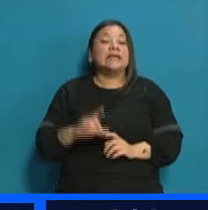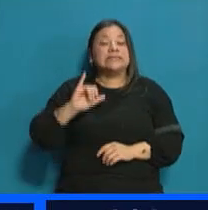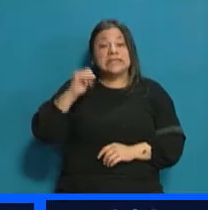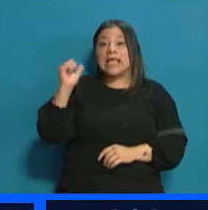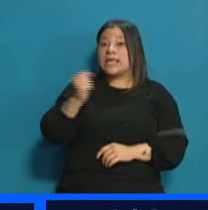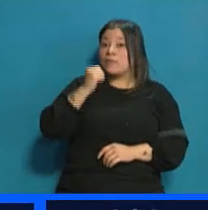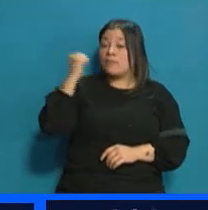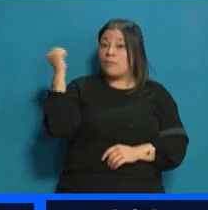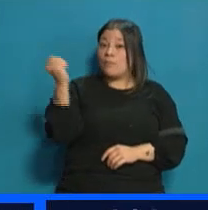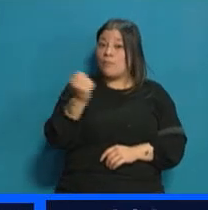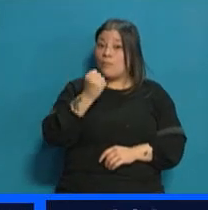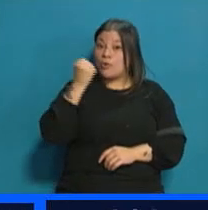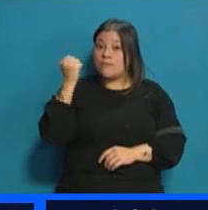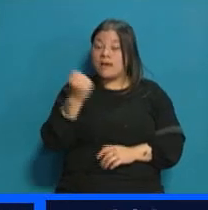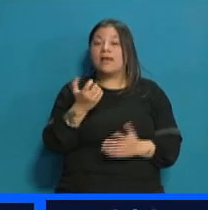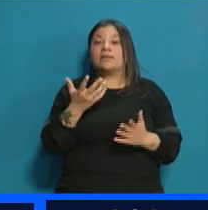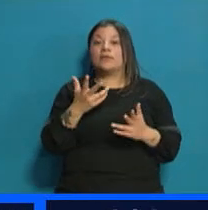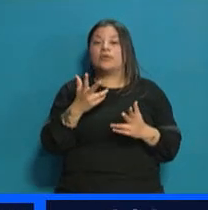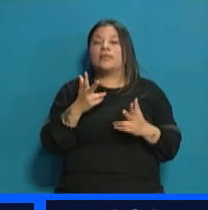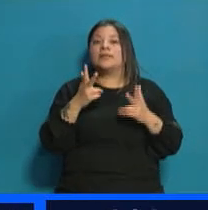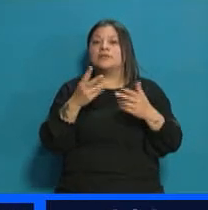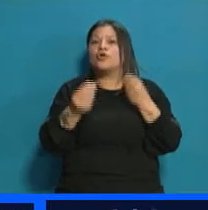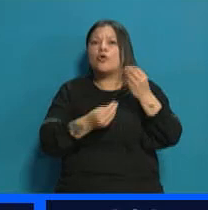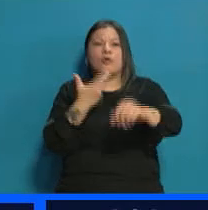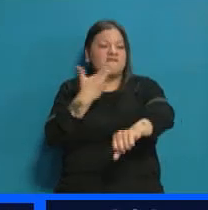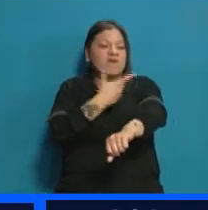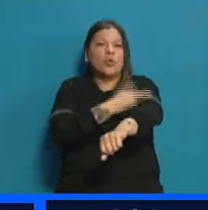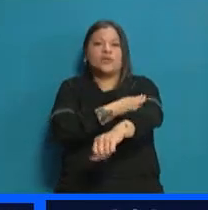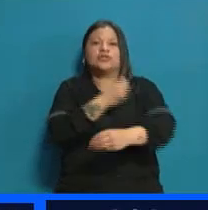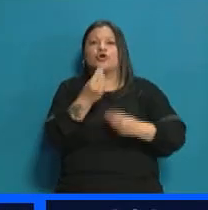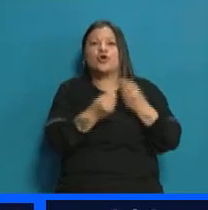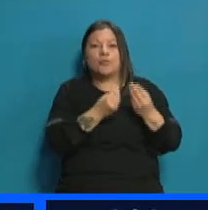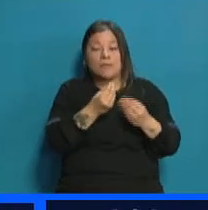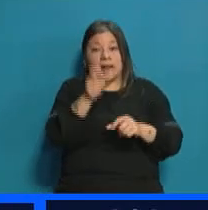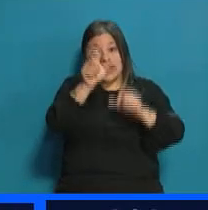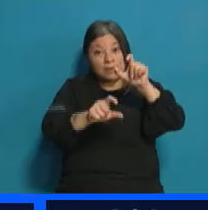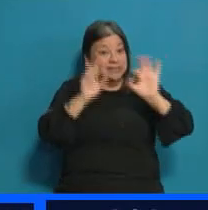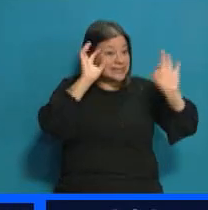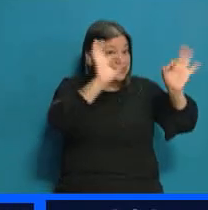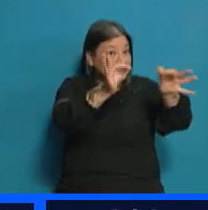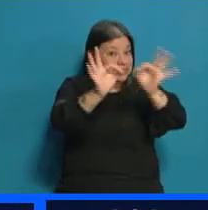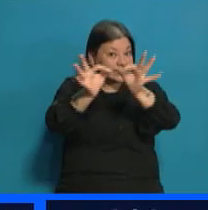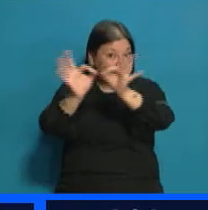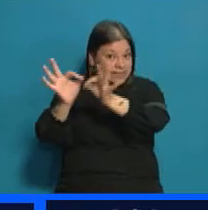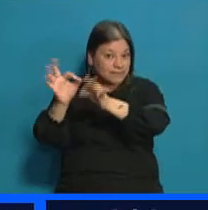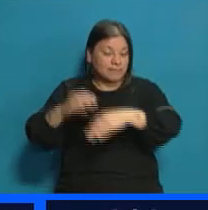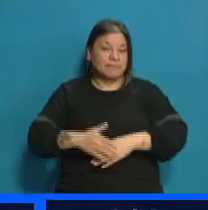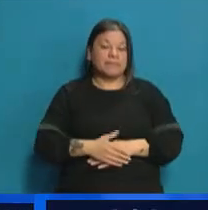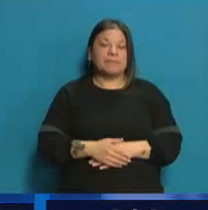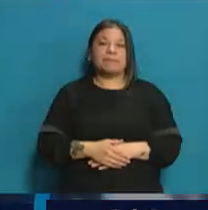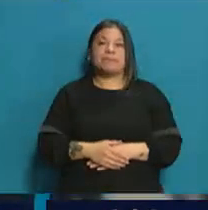importante remarcar cómo estamos vacunando en la actualidad, para que la gente anote y sepa si tiene que vacunarse.